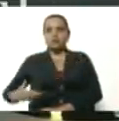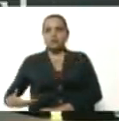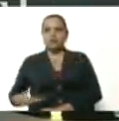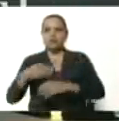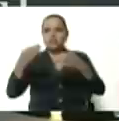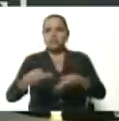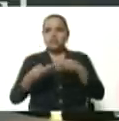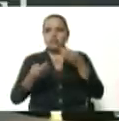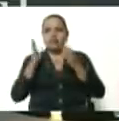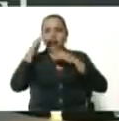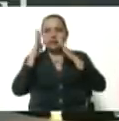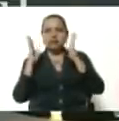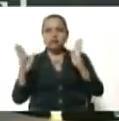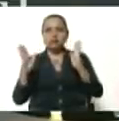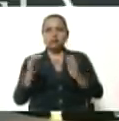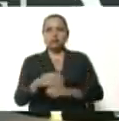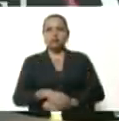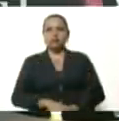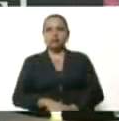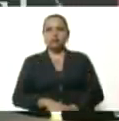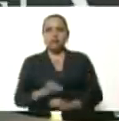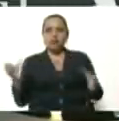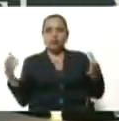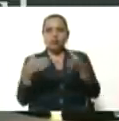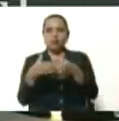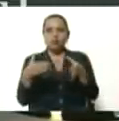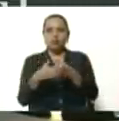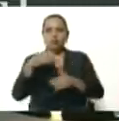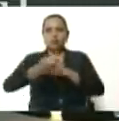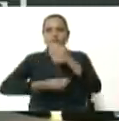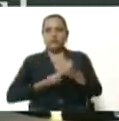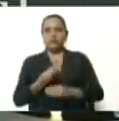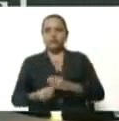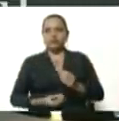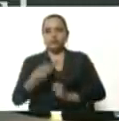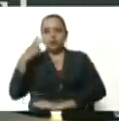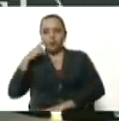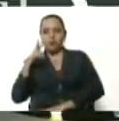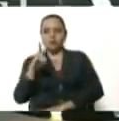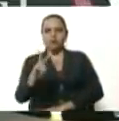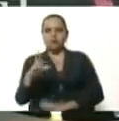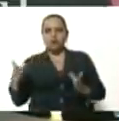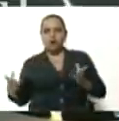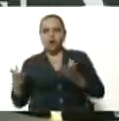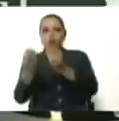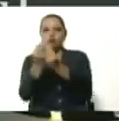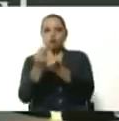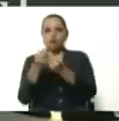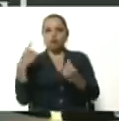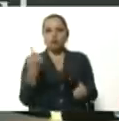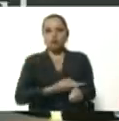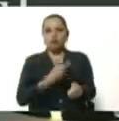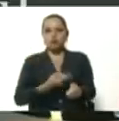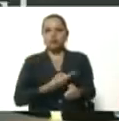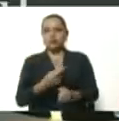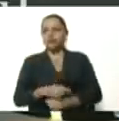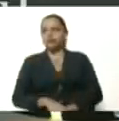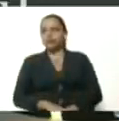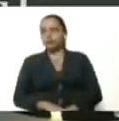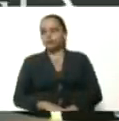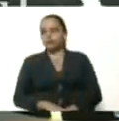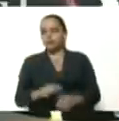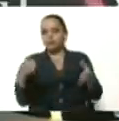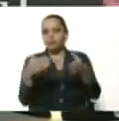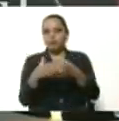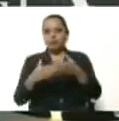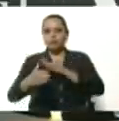siempre pendiente de la reunión. Ahí los veo juntos como hermanos, miembros de